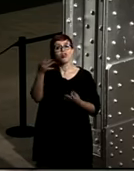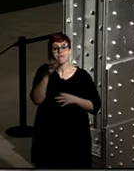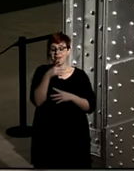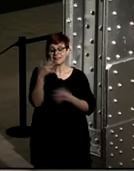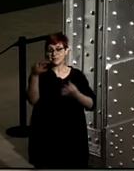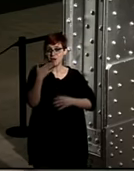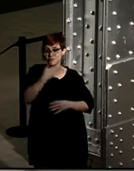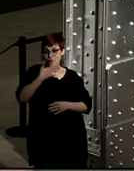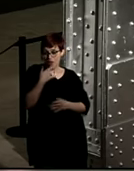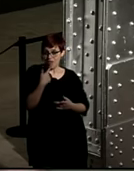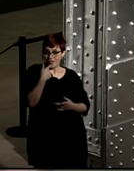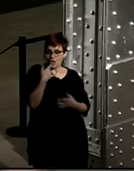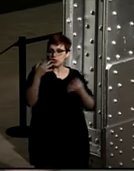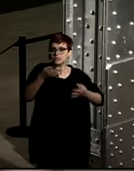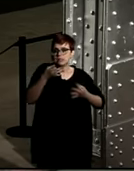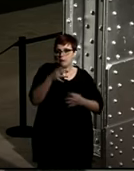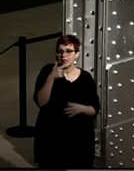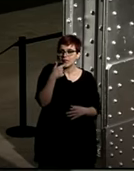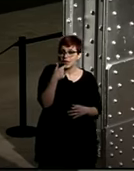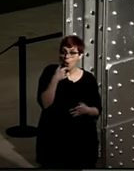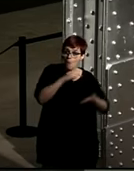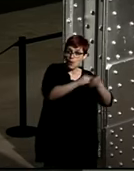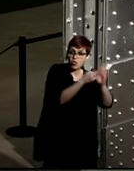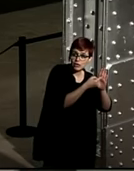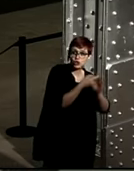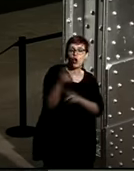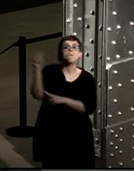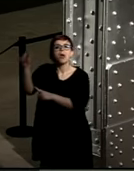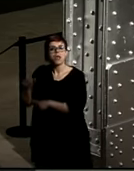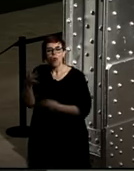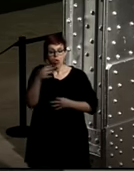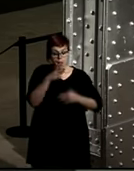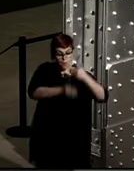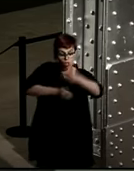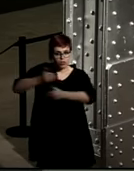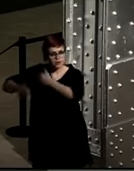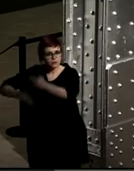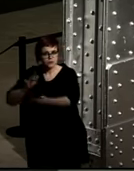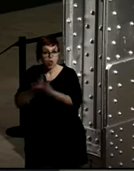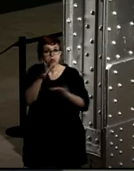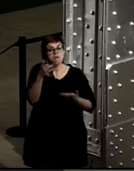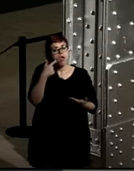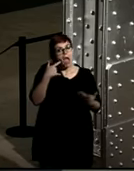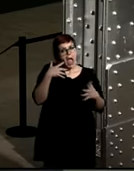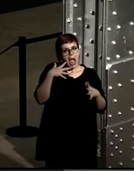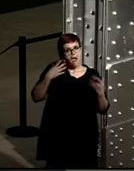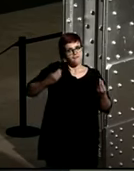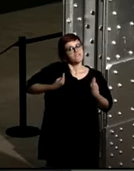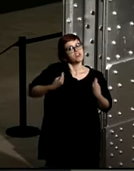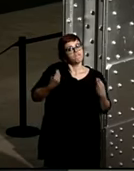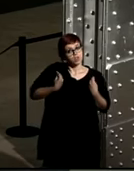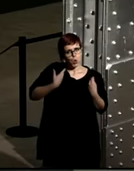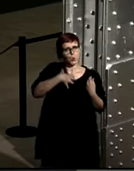de cómo sobrevivir entre película y película, ¿no? Porque las películas igual aprendemos a hacerlas, pero a vivir entre película y película no es tan